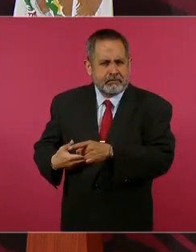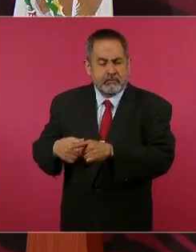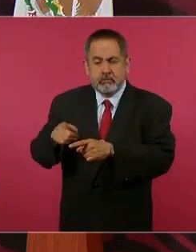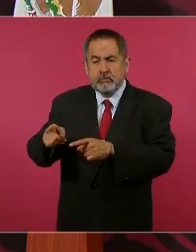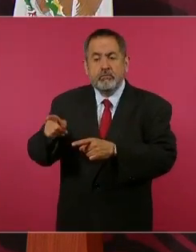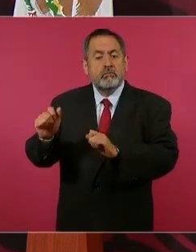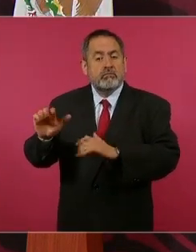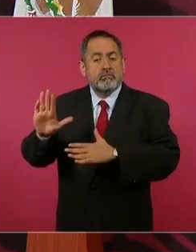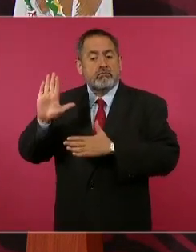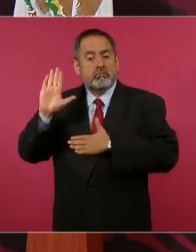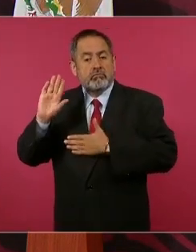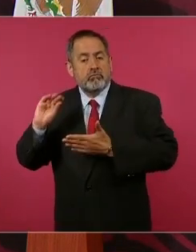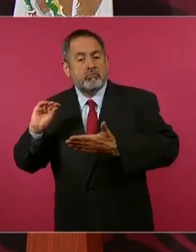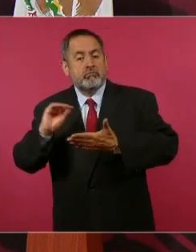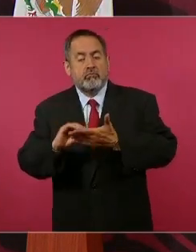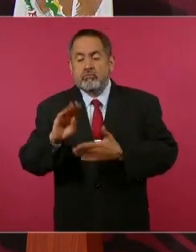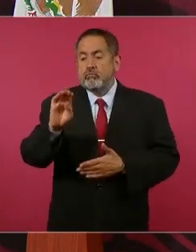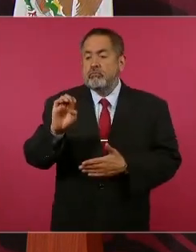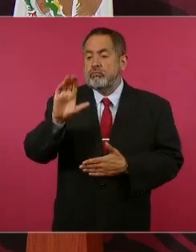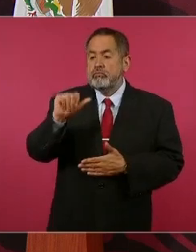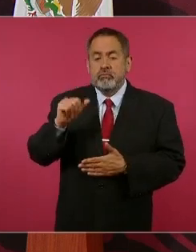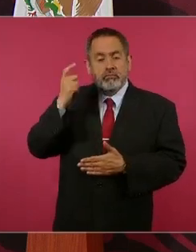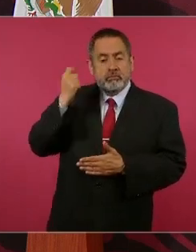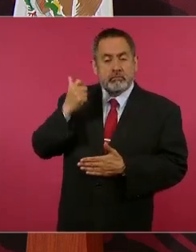hizo el compromiso de las becas